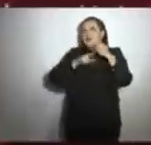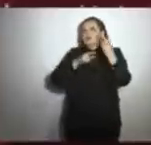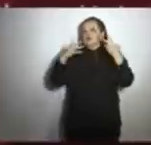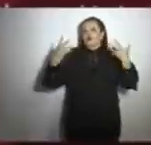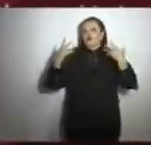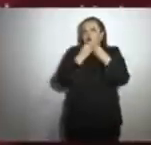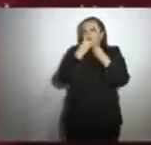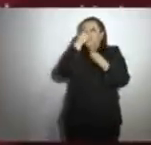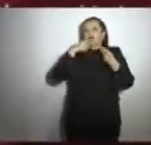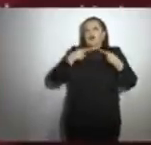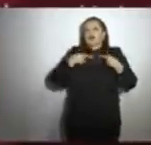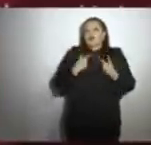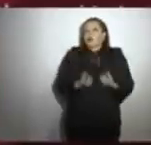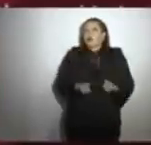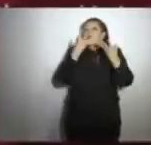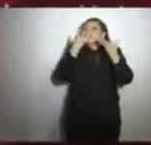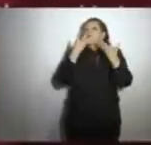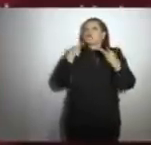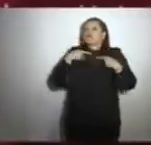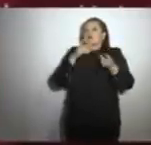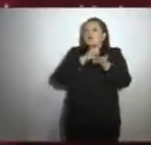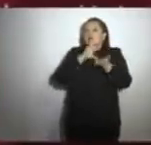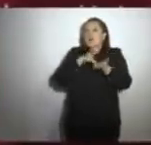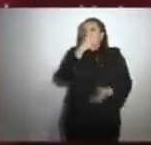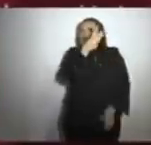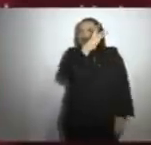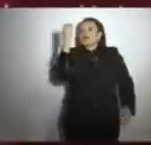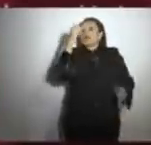a 300,000 personas con discapacidad,